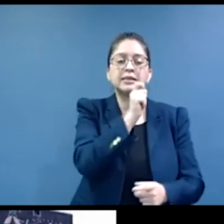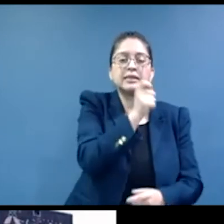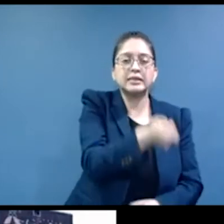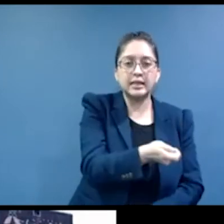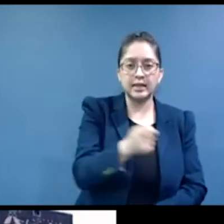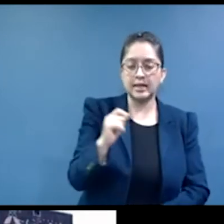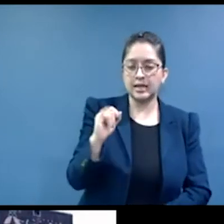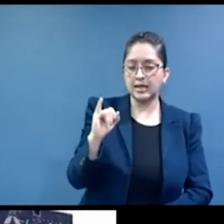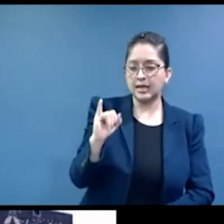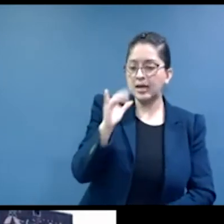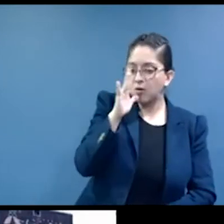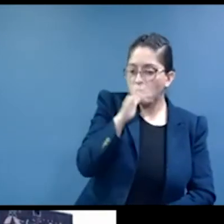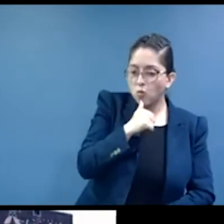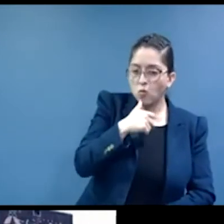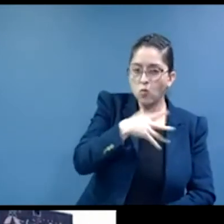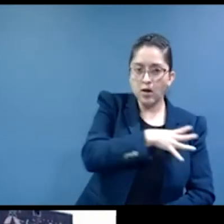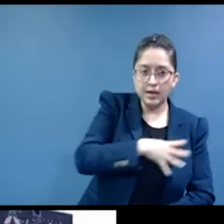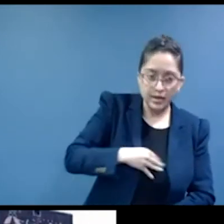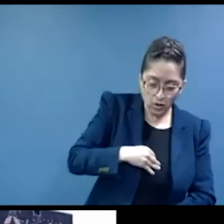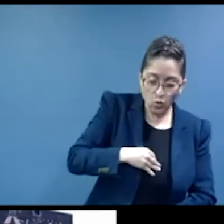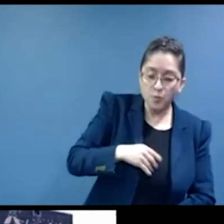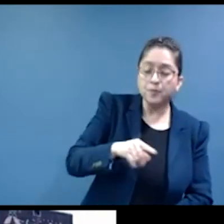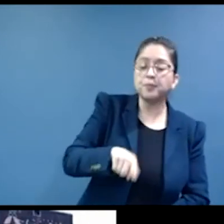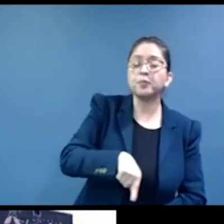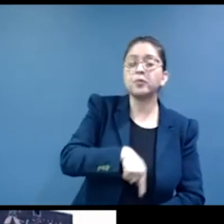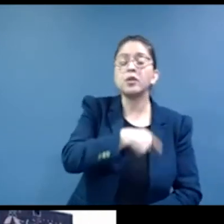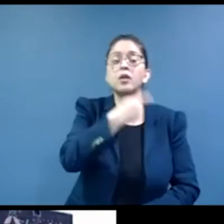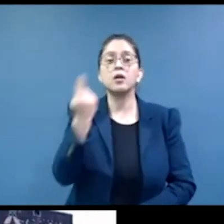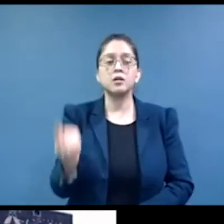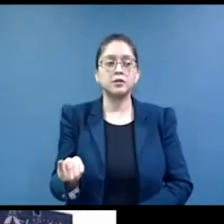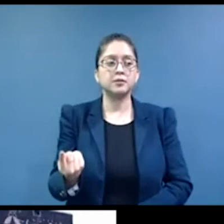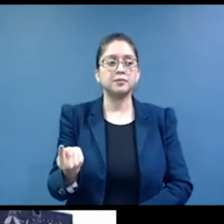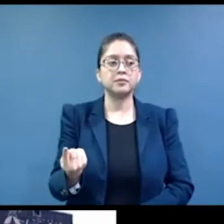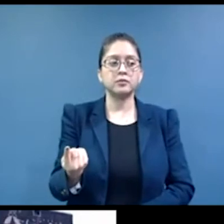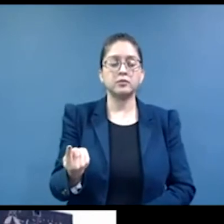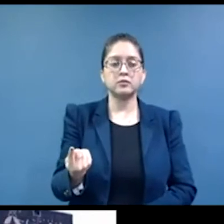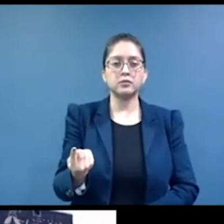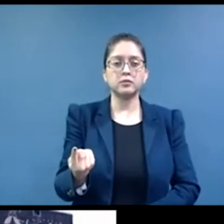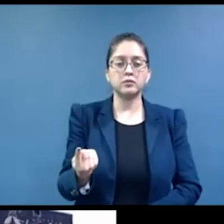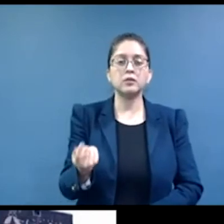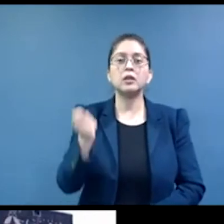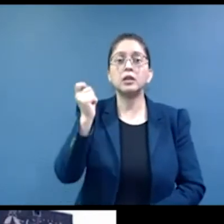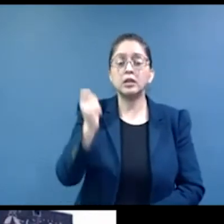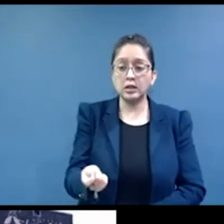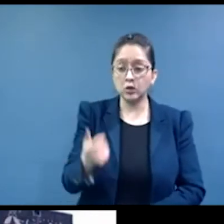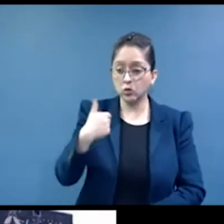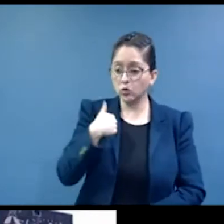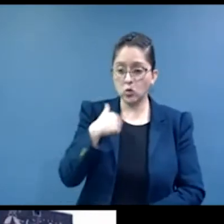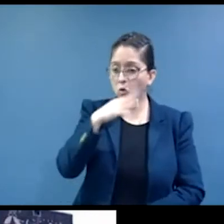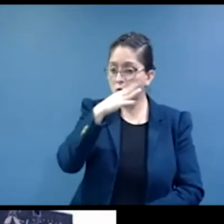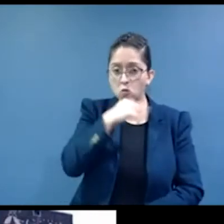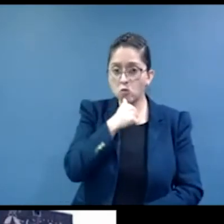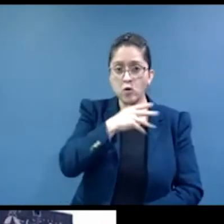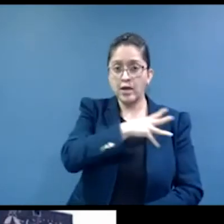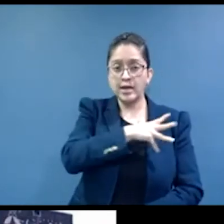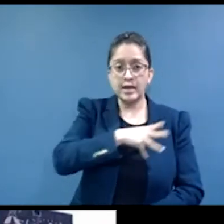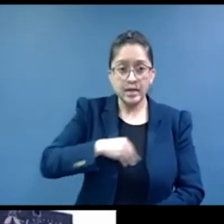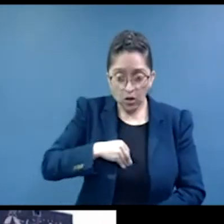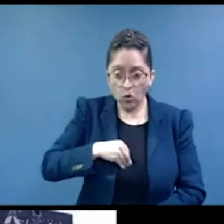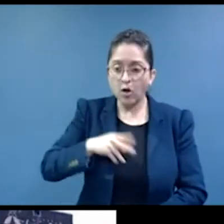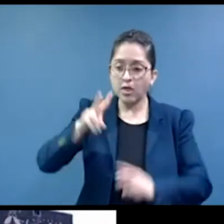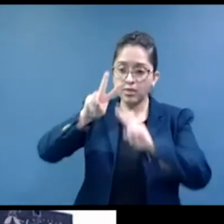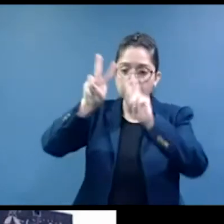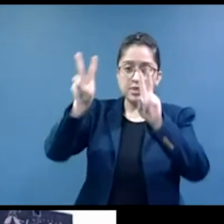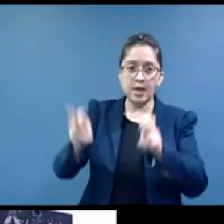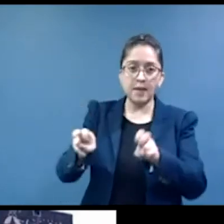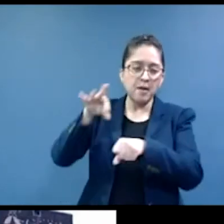e incluir esta infertilidad relacional, y por otro lado, dejar infertilidad como un tema médico y agregarle otros casos, ¿no?